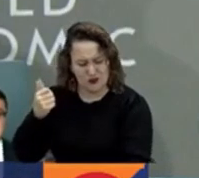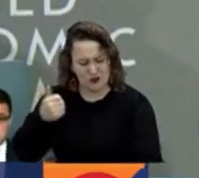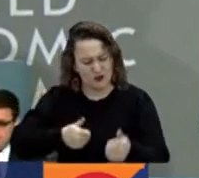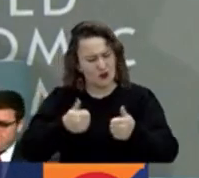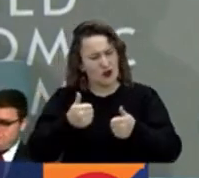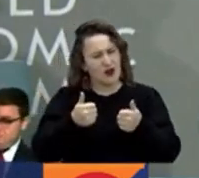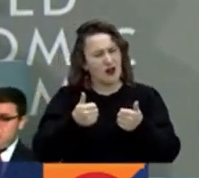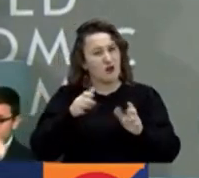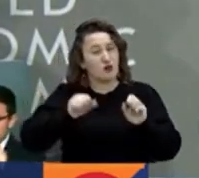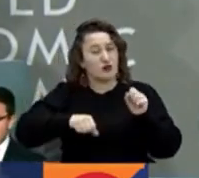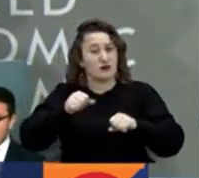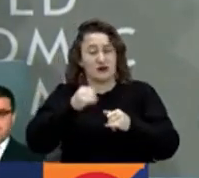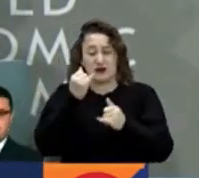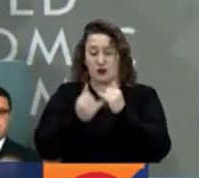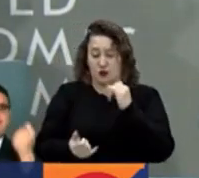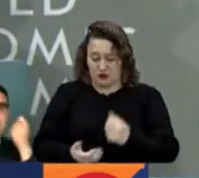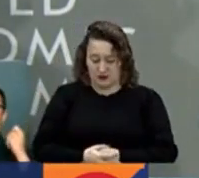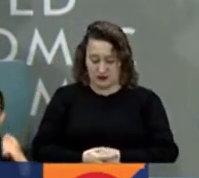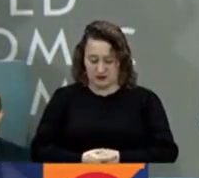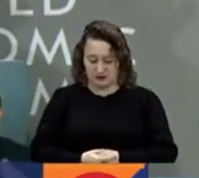última posibilidad.